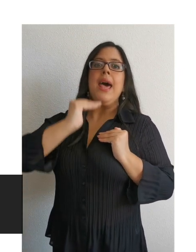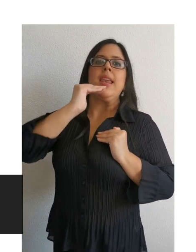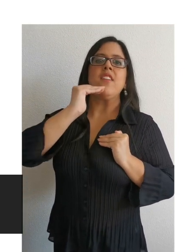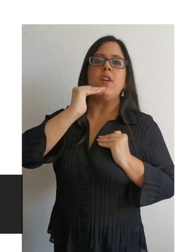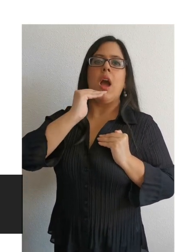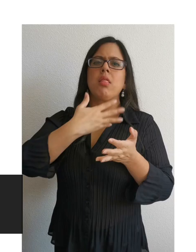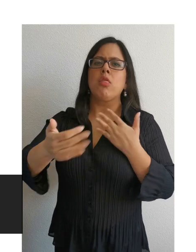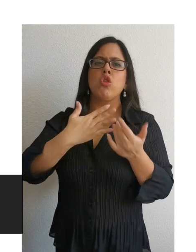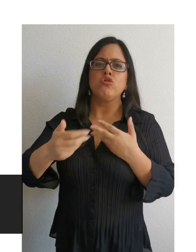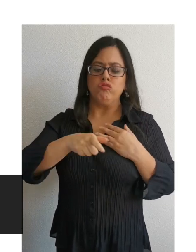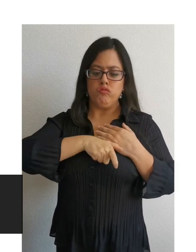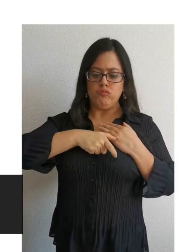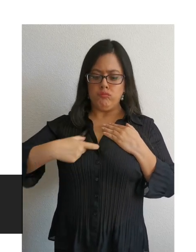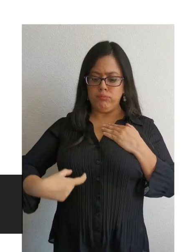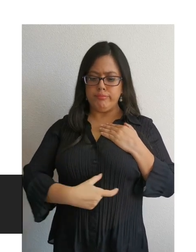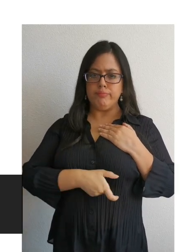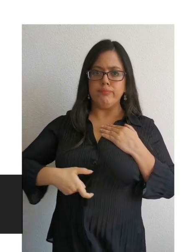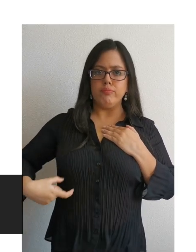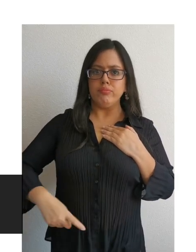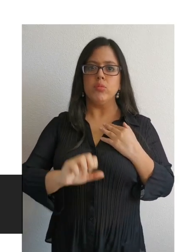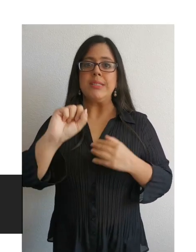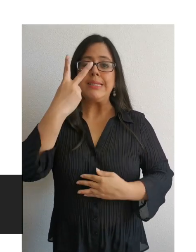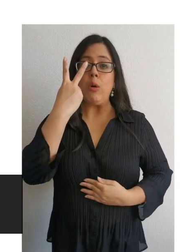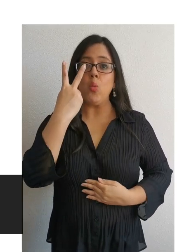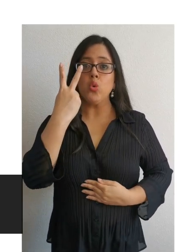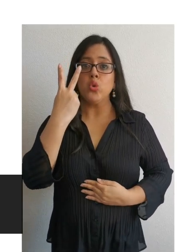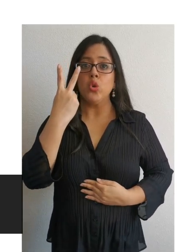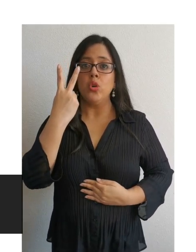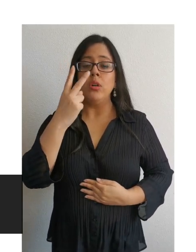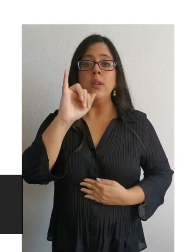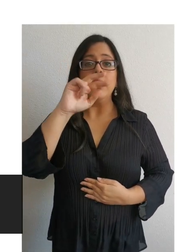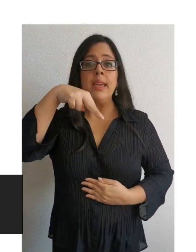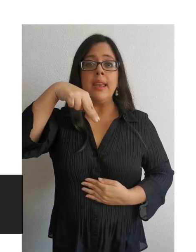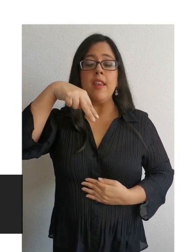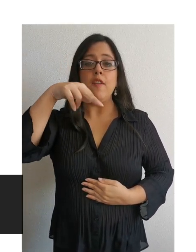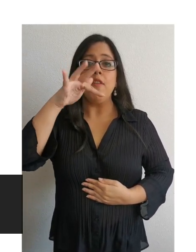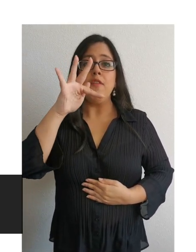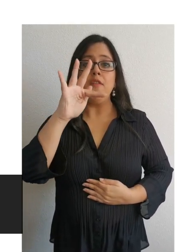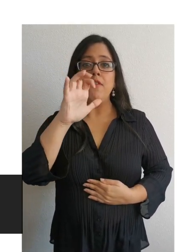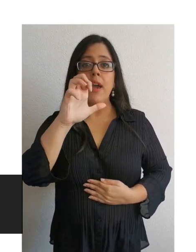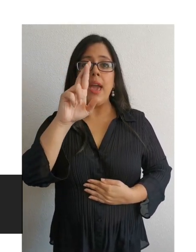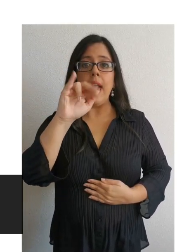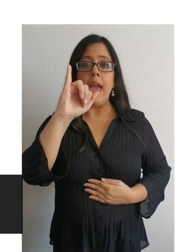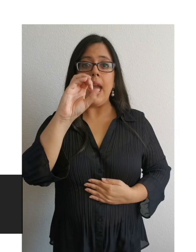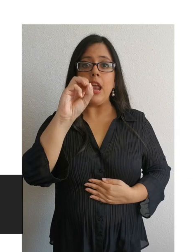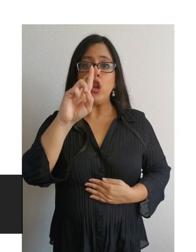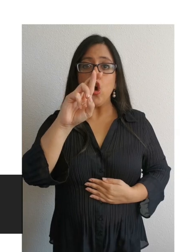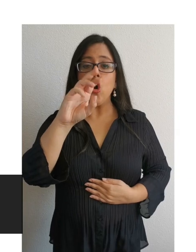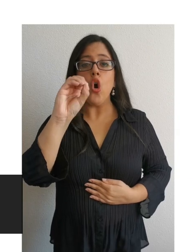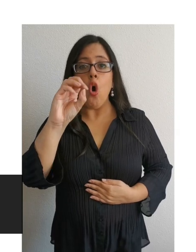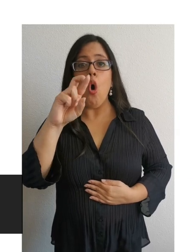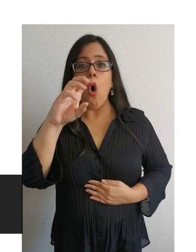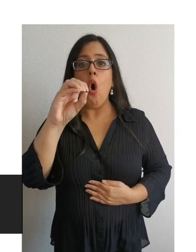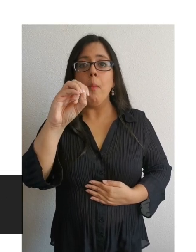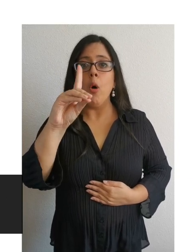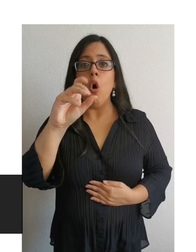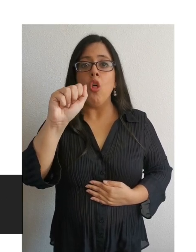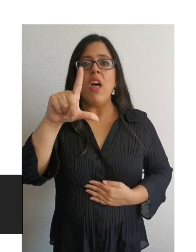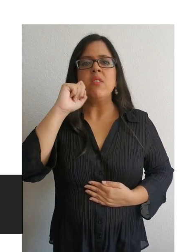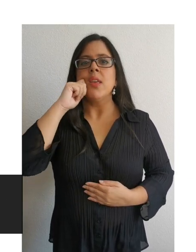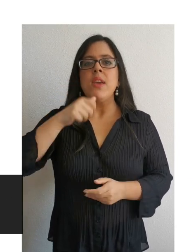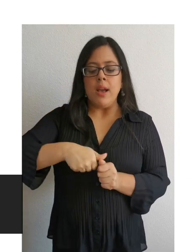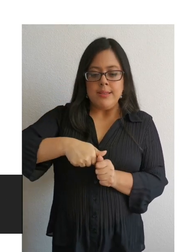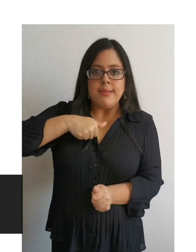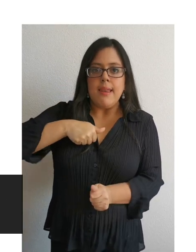intestinos. En segundo lugar, inferior o podal, es lo que está hacia abajo, inferior o más cerca de los